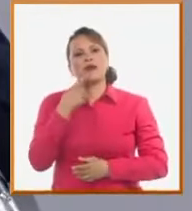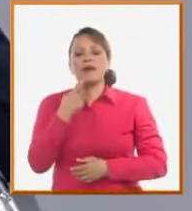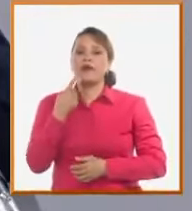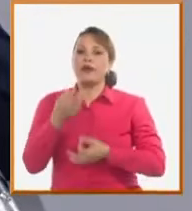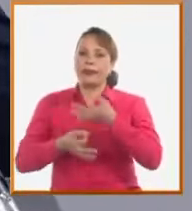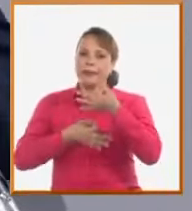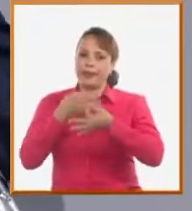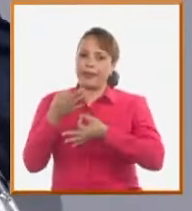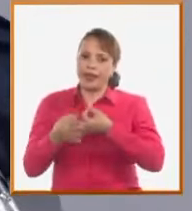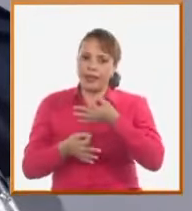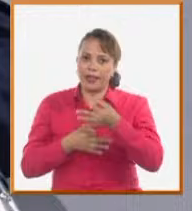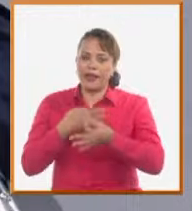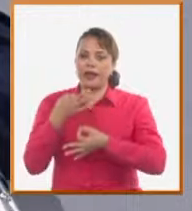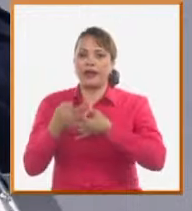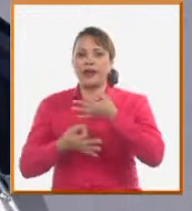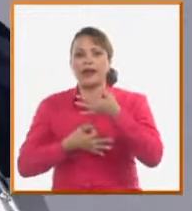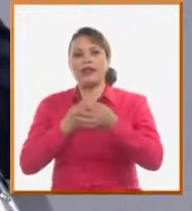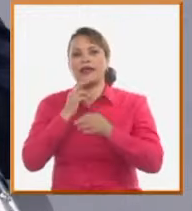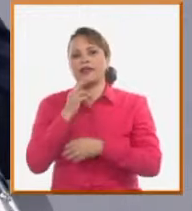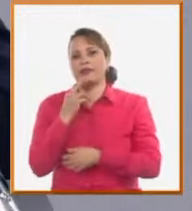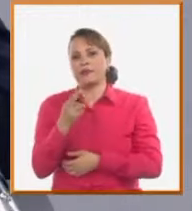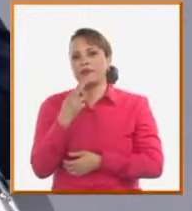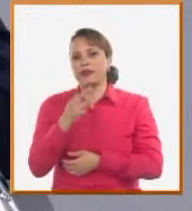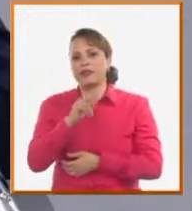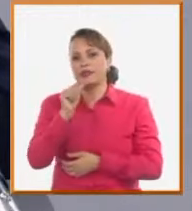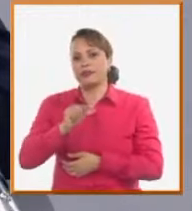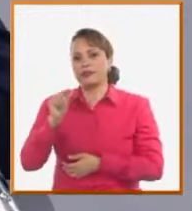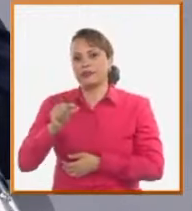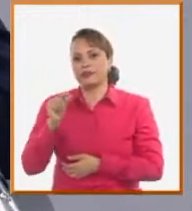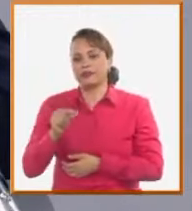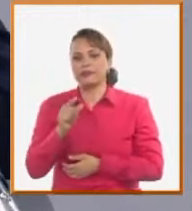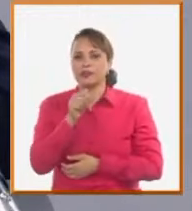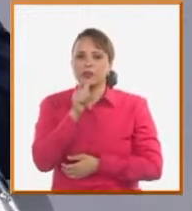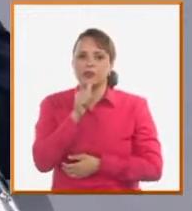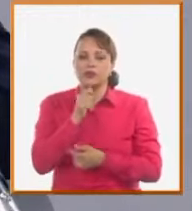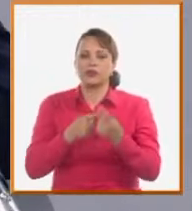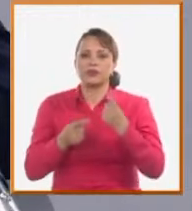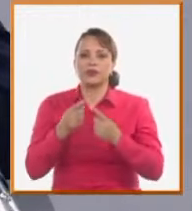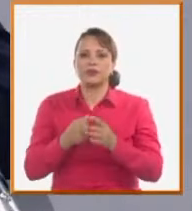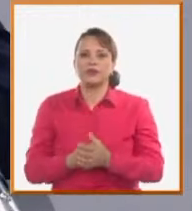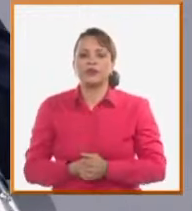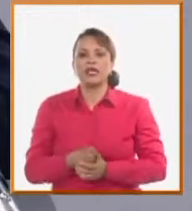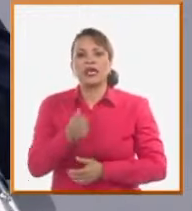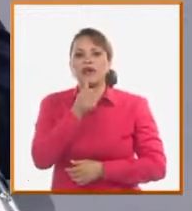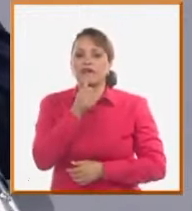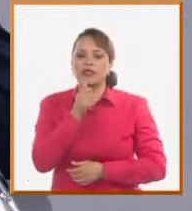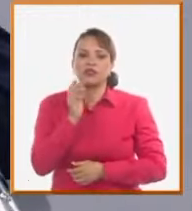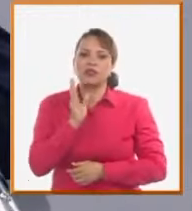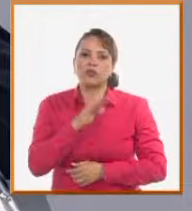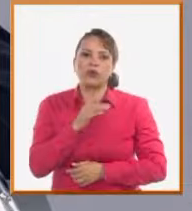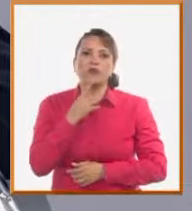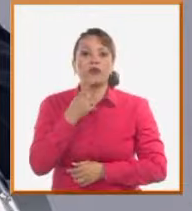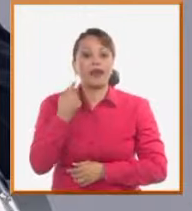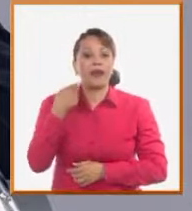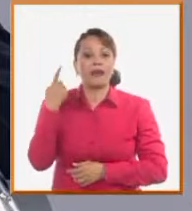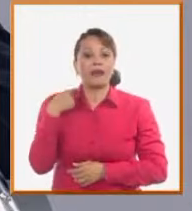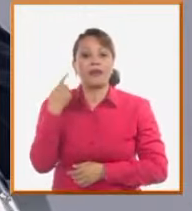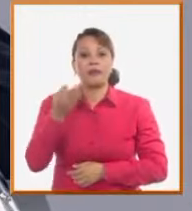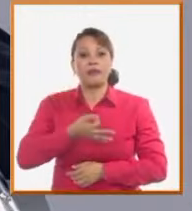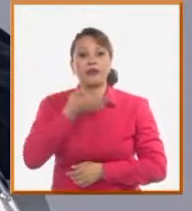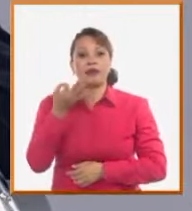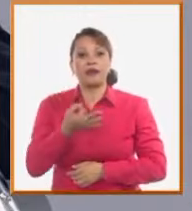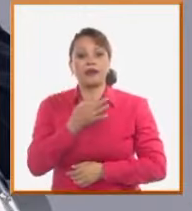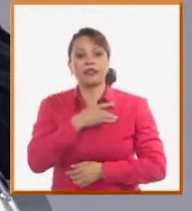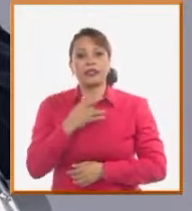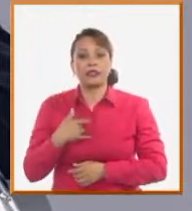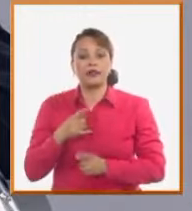de darle respuesta a que no es fácil también, ¿no? En este momento, ayer hablábamos de lo sensible